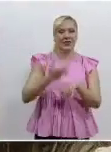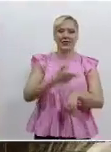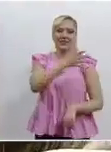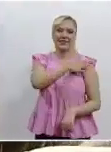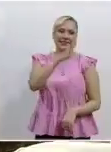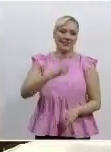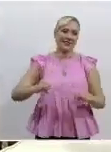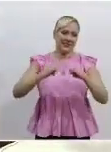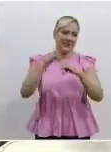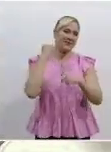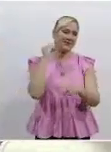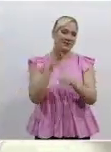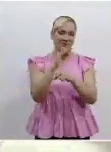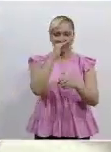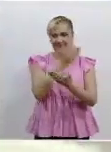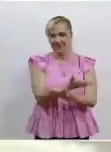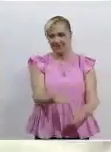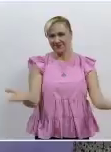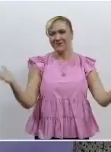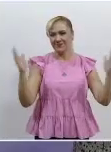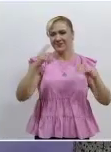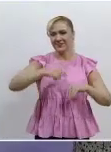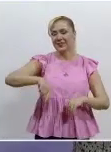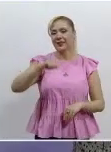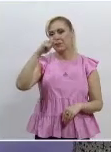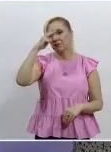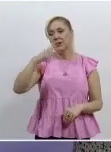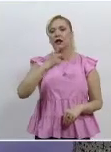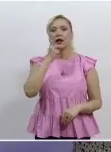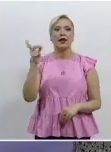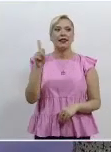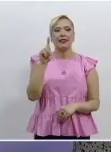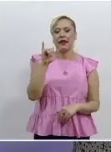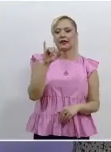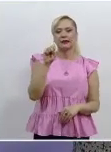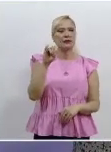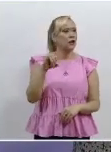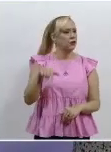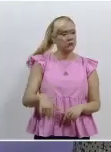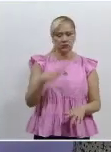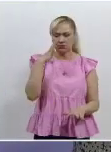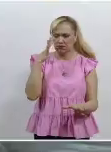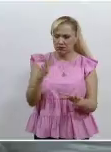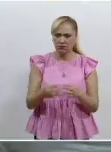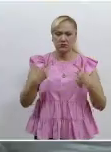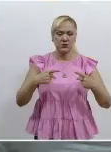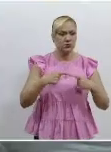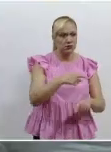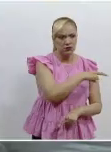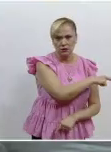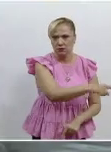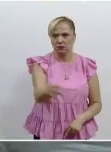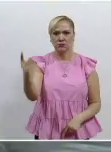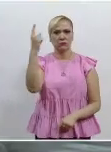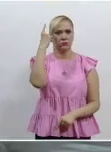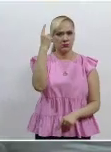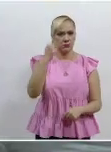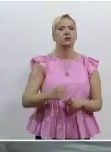de Defensoría Pública, Taísia Cruz Parcero, reiteró el compromiso del instituto con la ciudadanía. En un marco